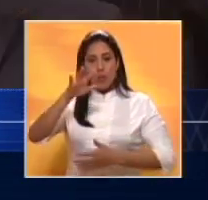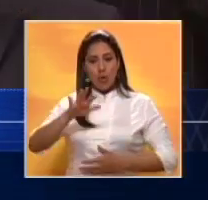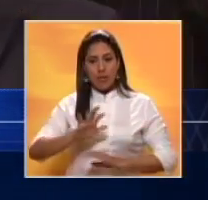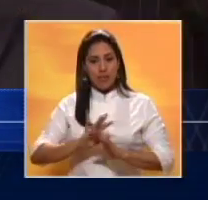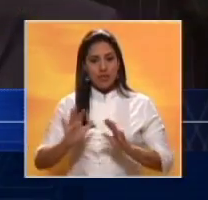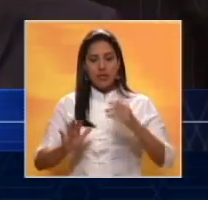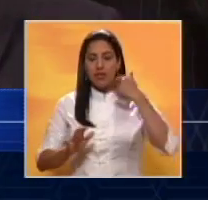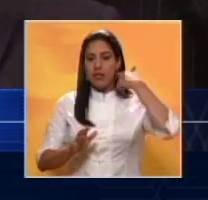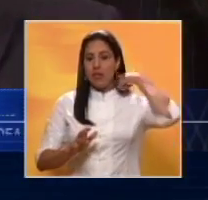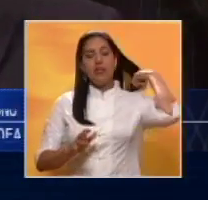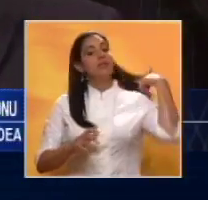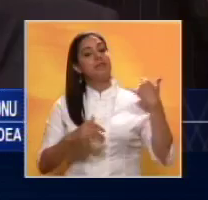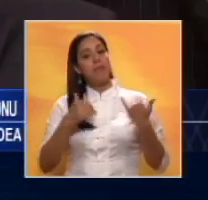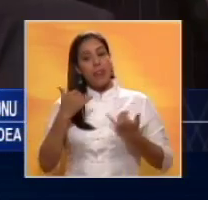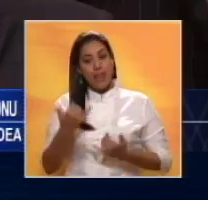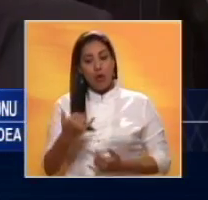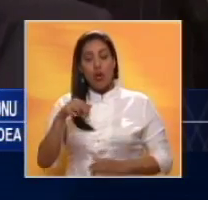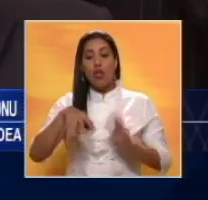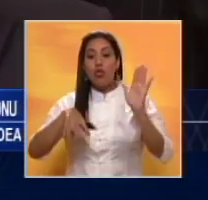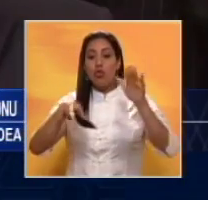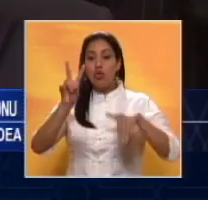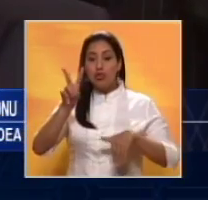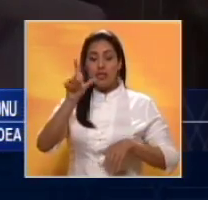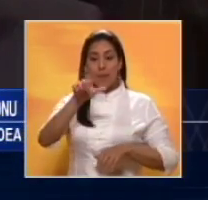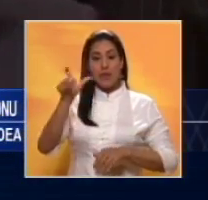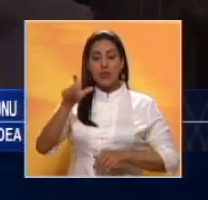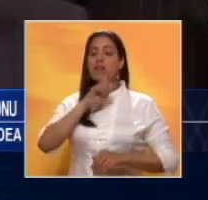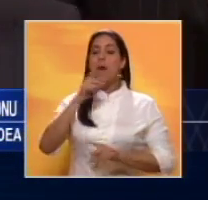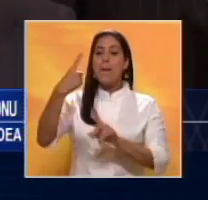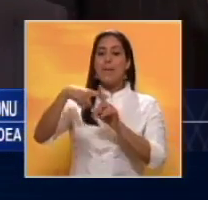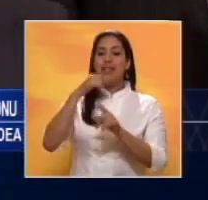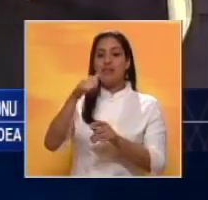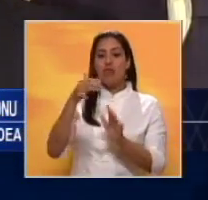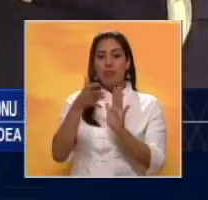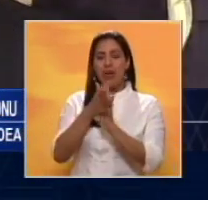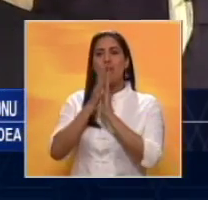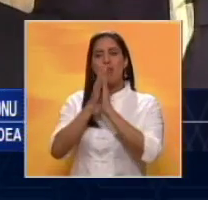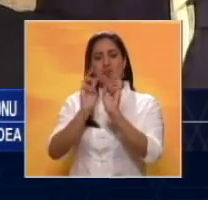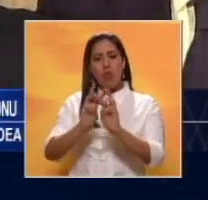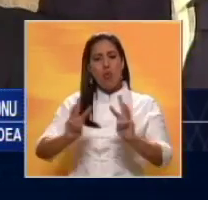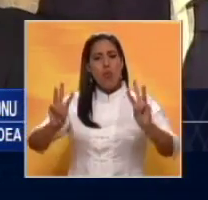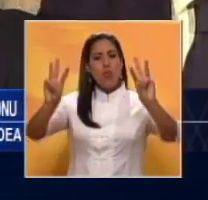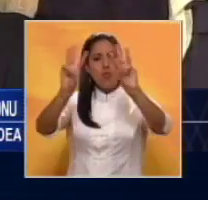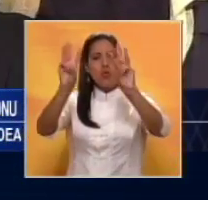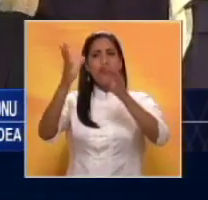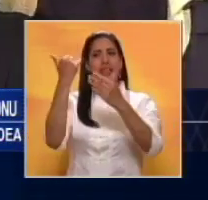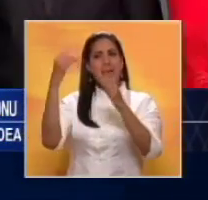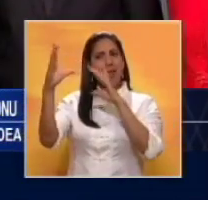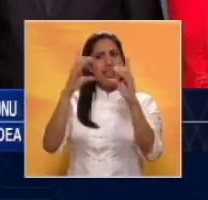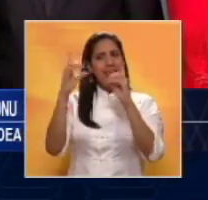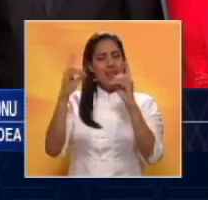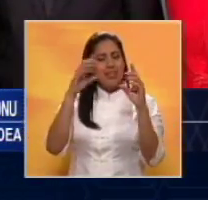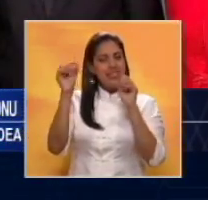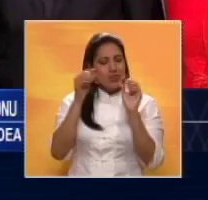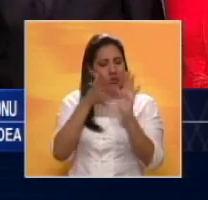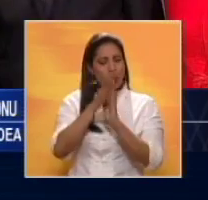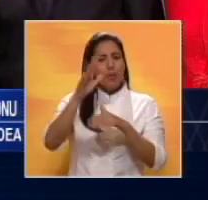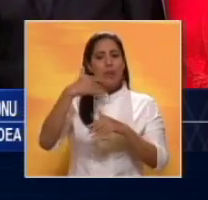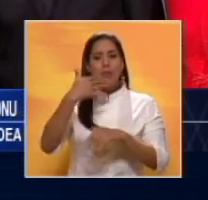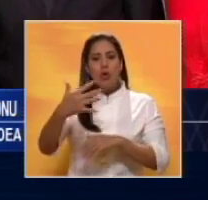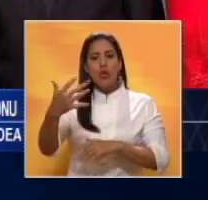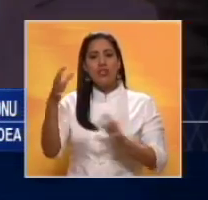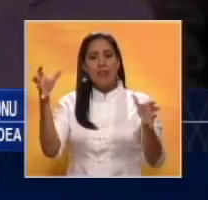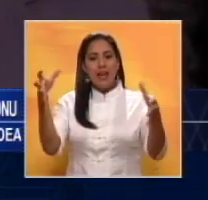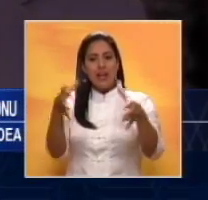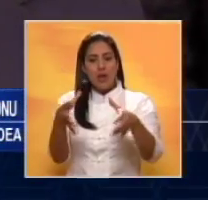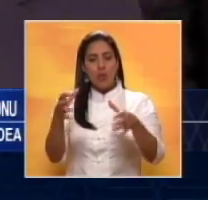población. Además, 12 de los diplomáticos solicitaron a la ONU permitir un debate sobre la situación de Venezuela en la próxima